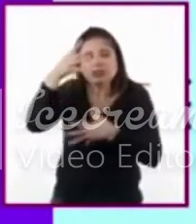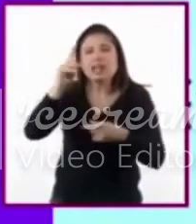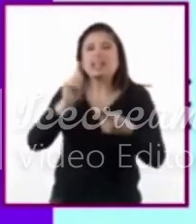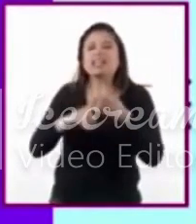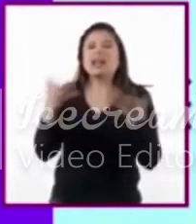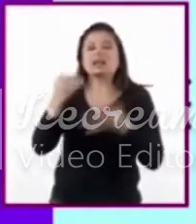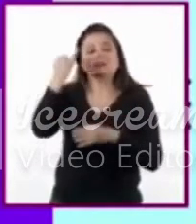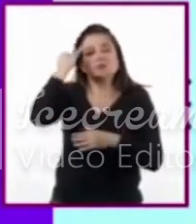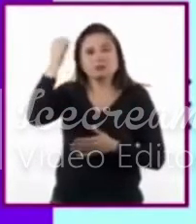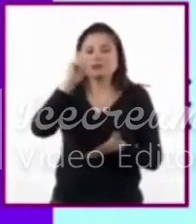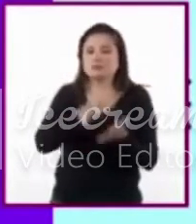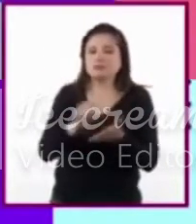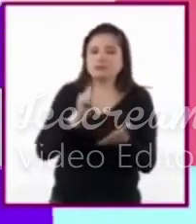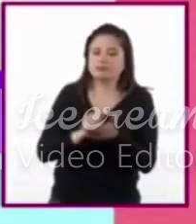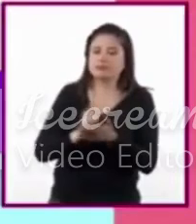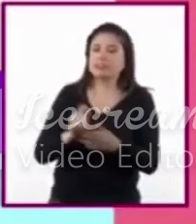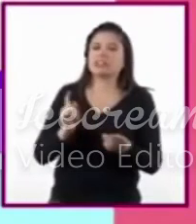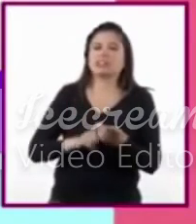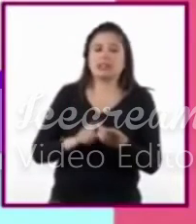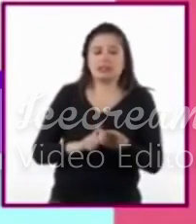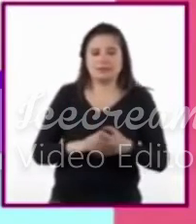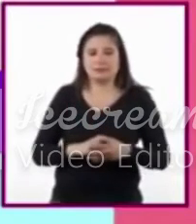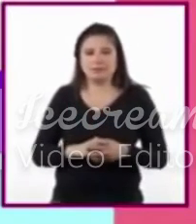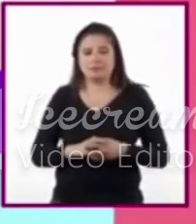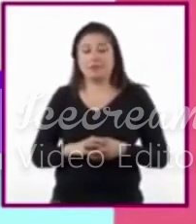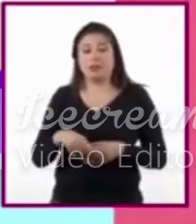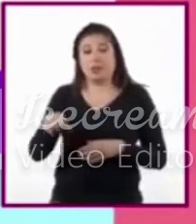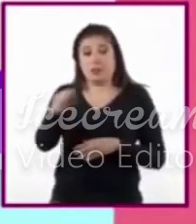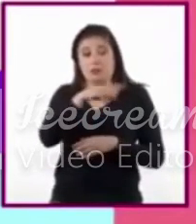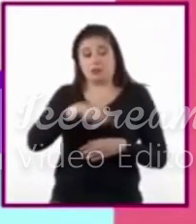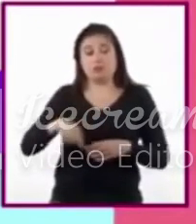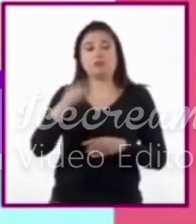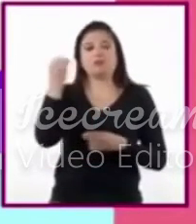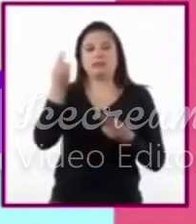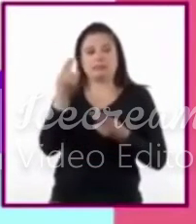los autores. Es importante revisar